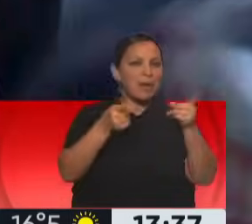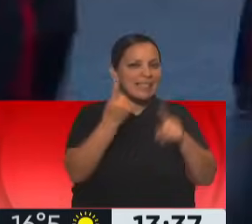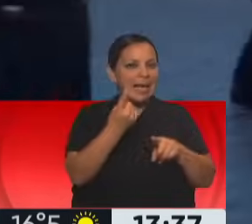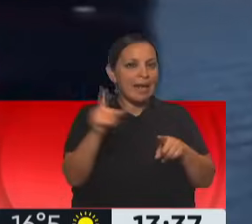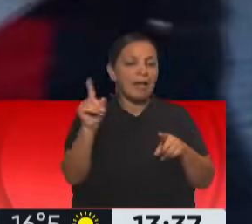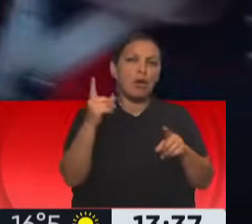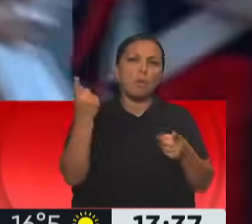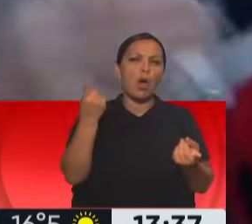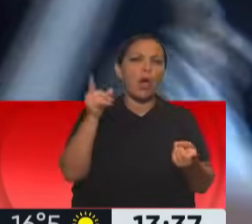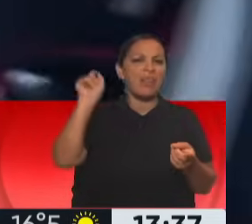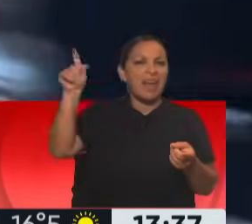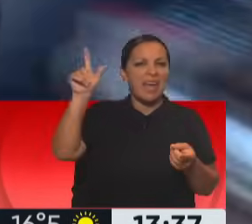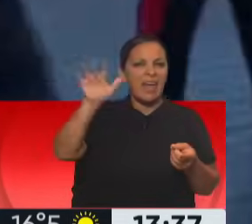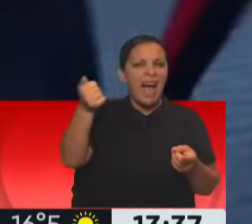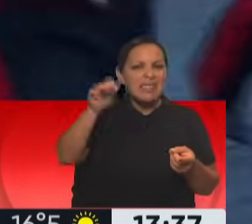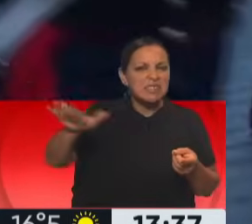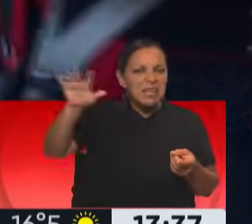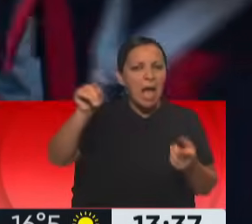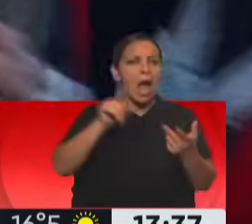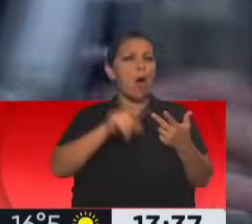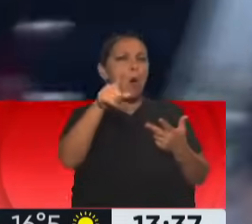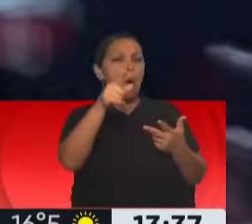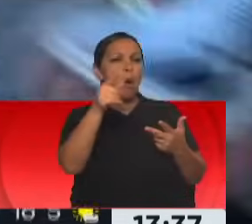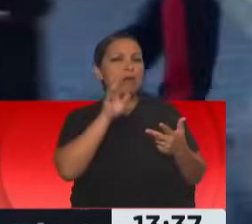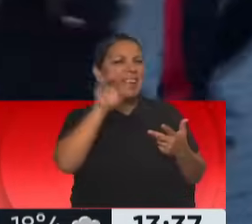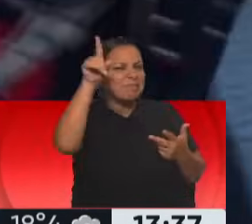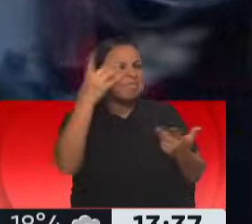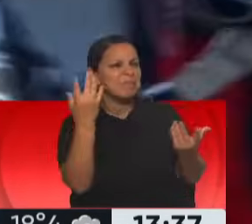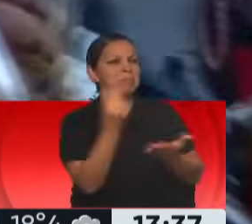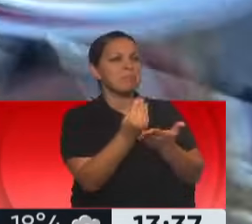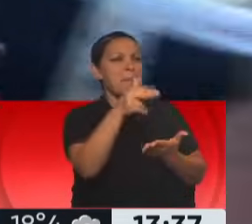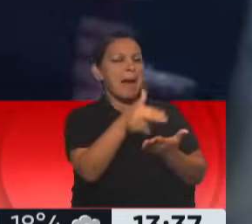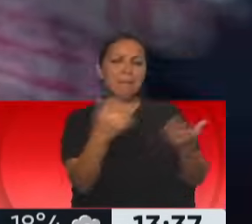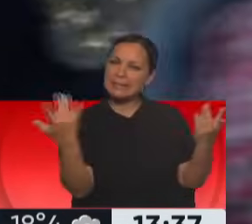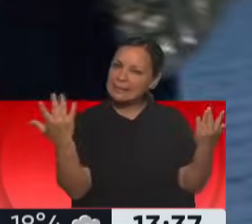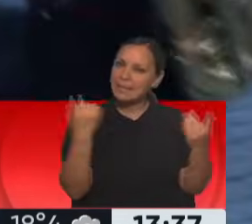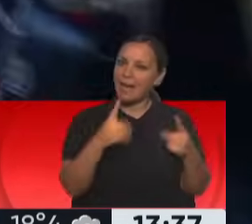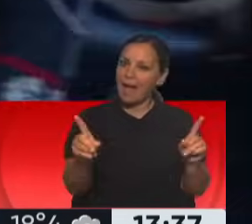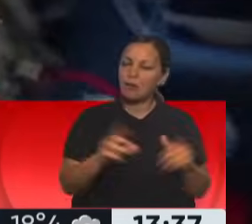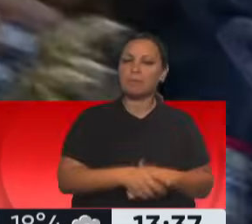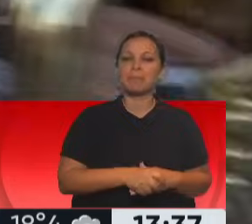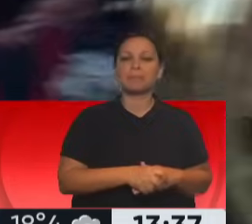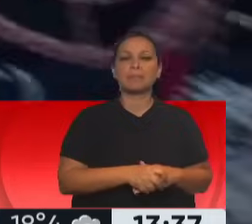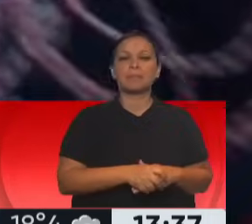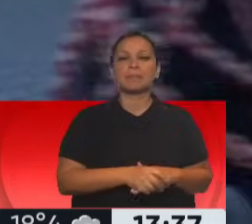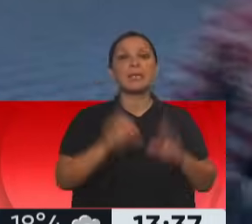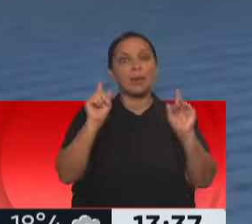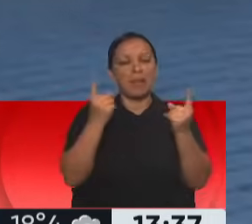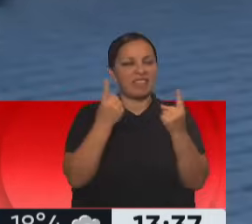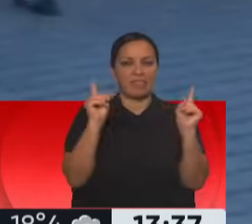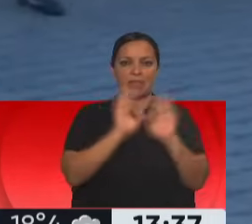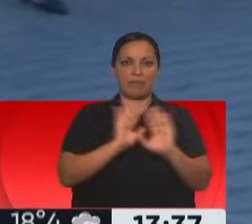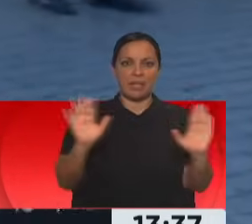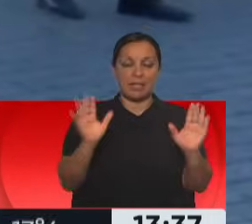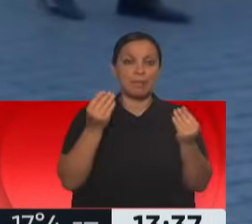indonesio sea papa o que un norteamericano sea papa, sobre todo y sería una novedad,